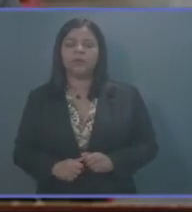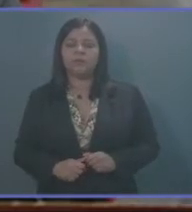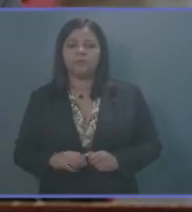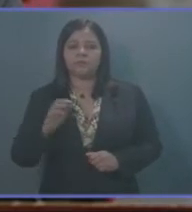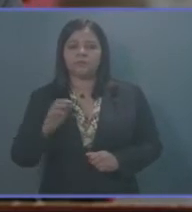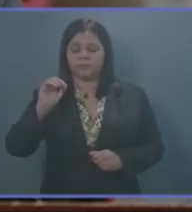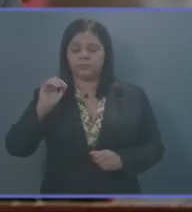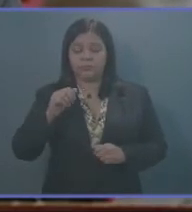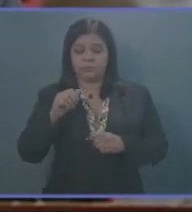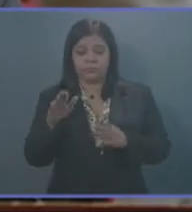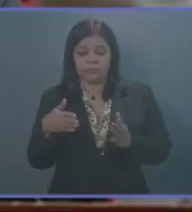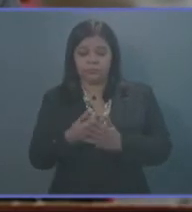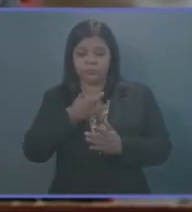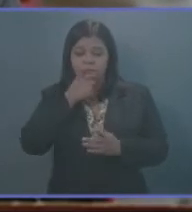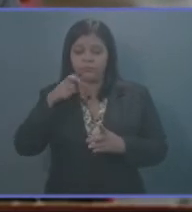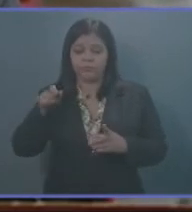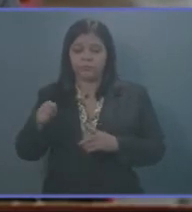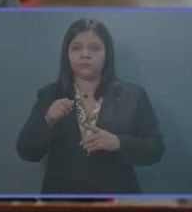previsionales